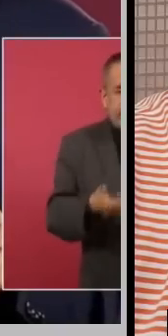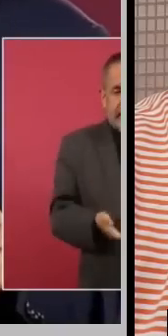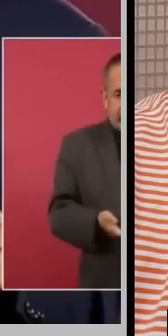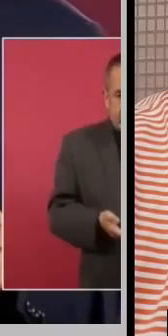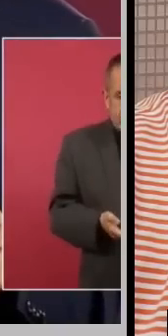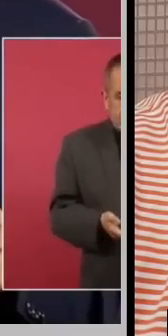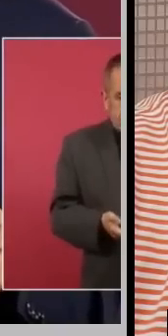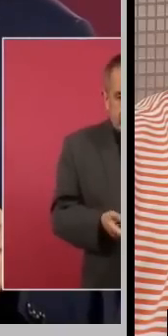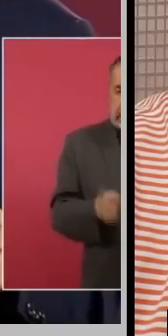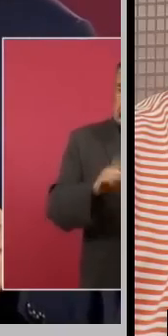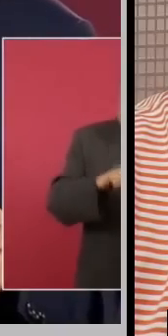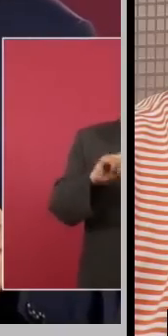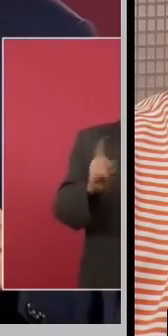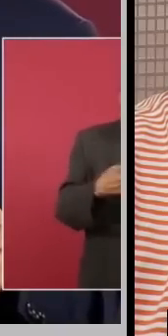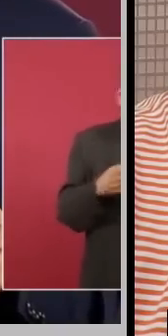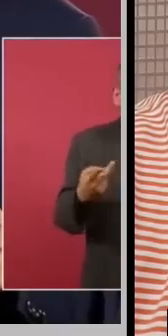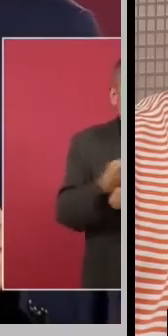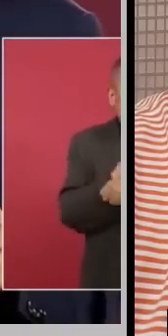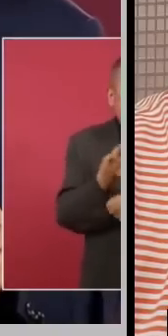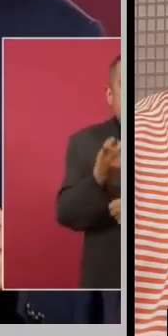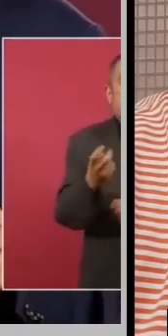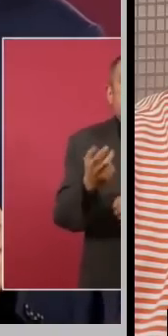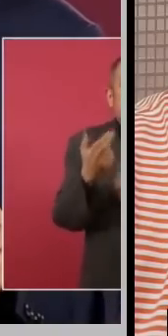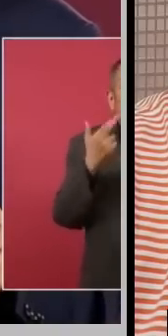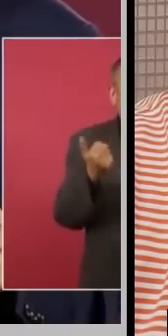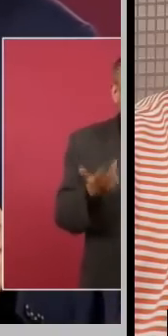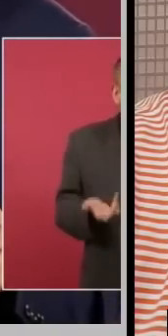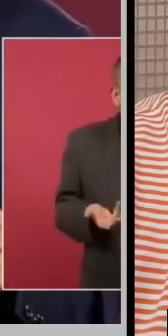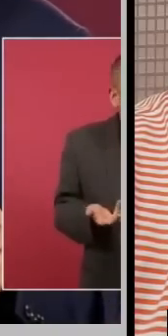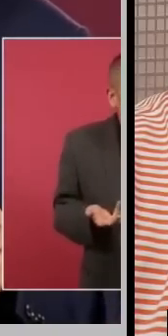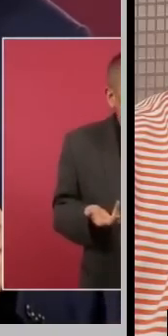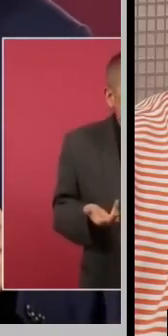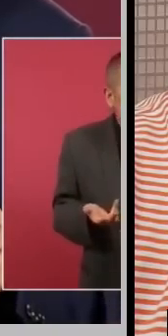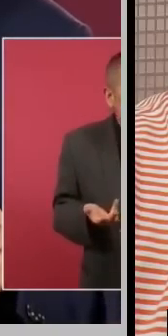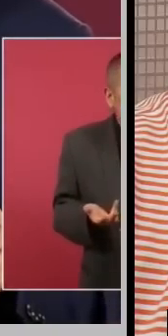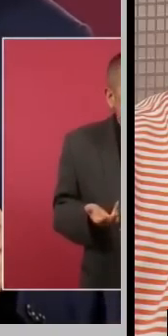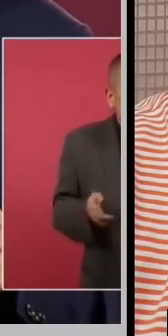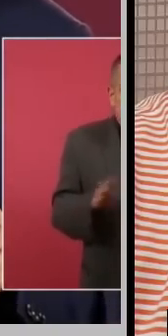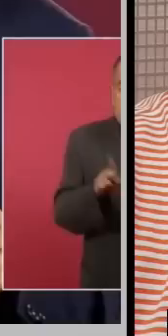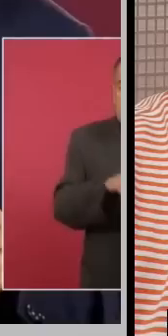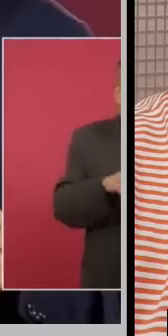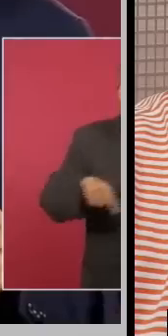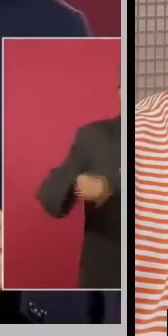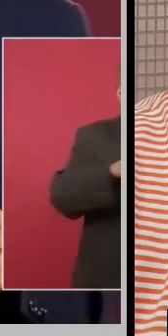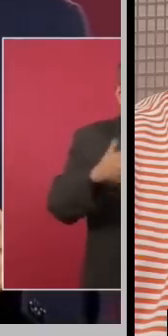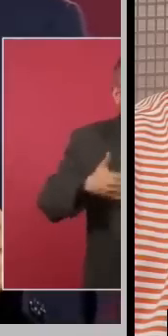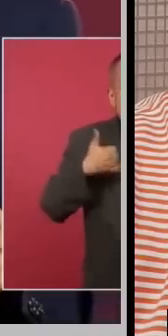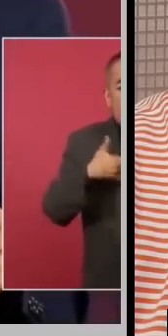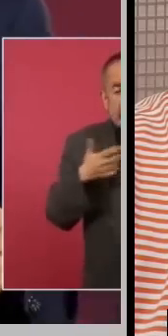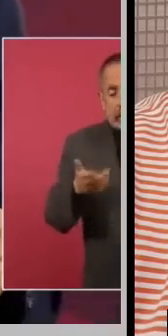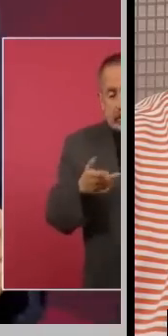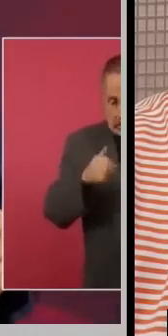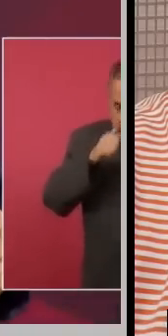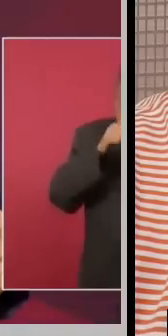sobre las causas y sobre cómo ayudar